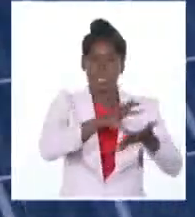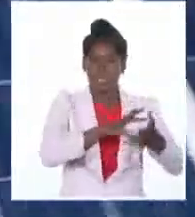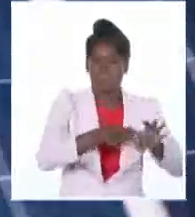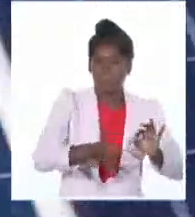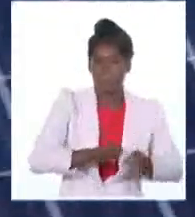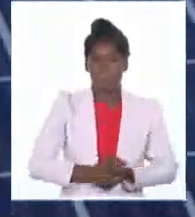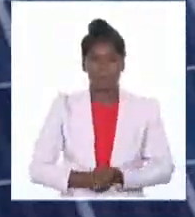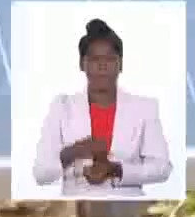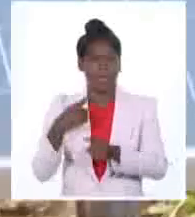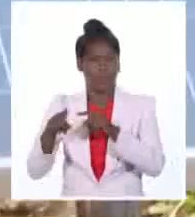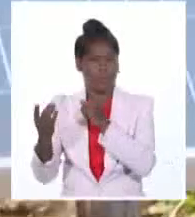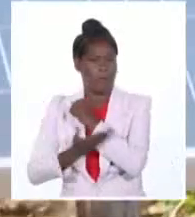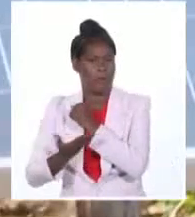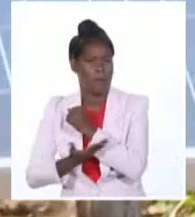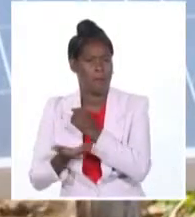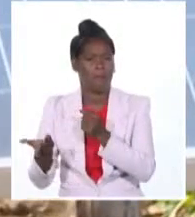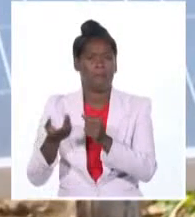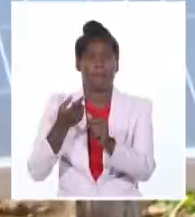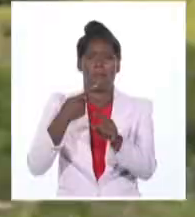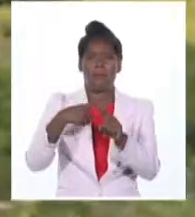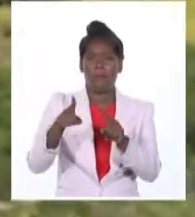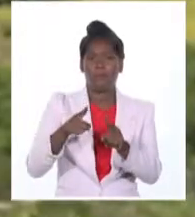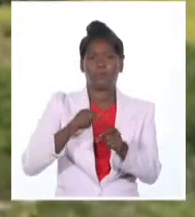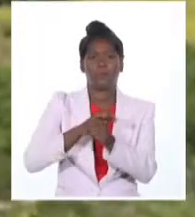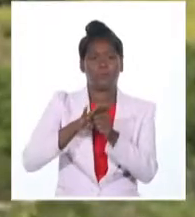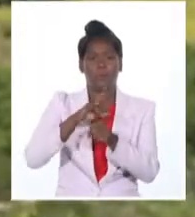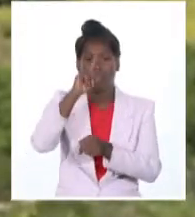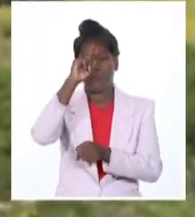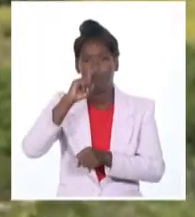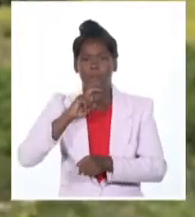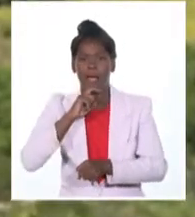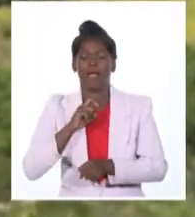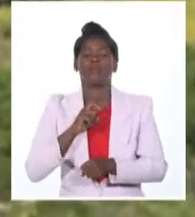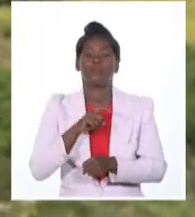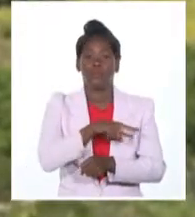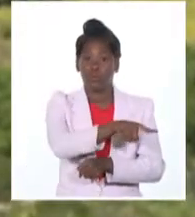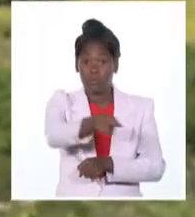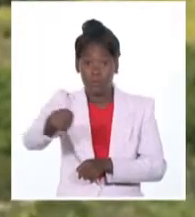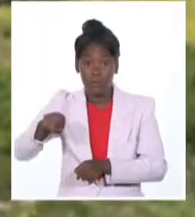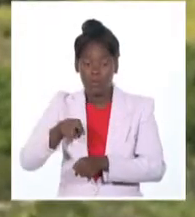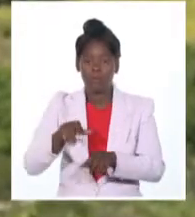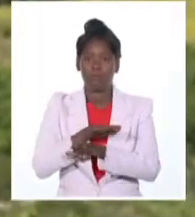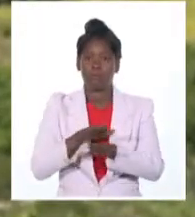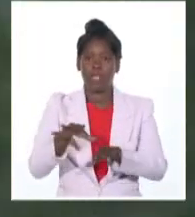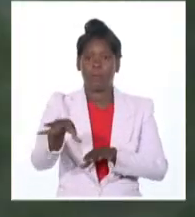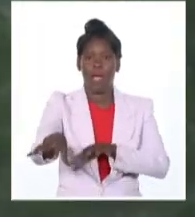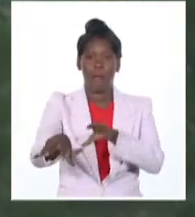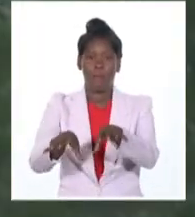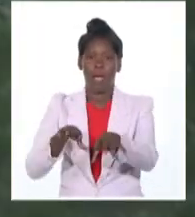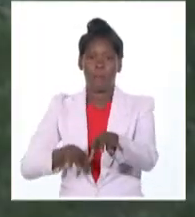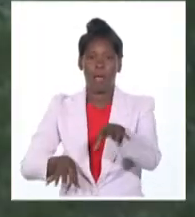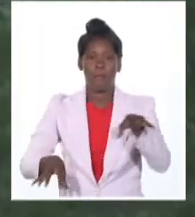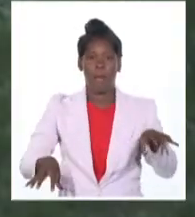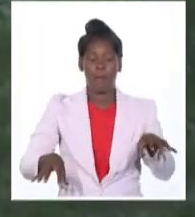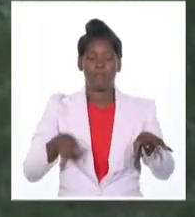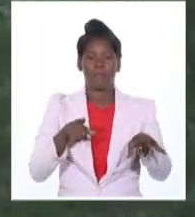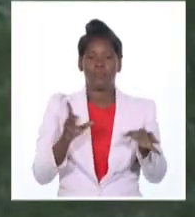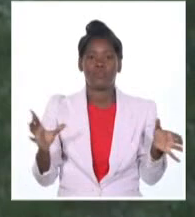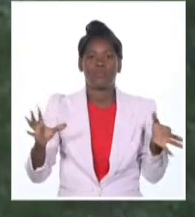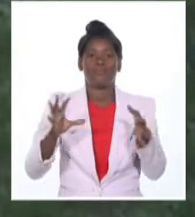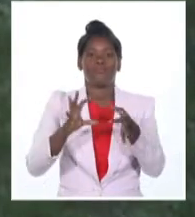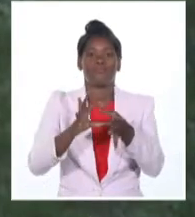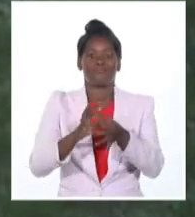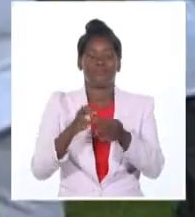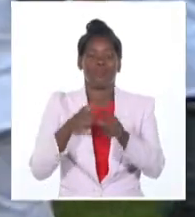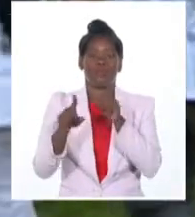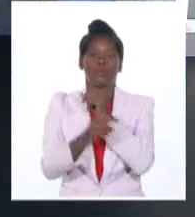y Las Cañas, así como uno en San Antonio de los Baños. Todos estos parques fueron erigidos con capital del grupo vietnamita Taiding.